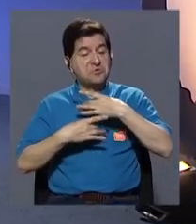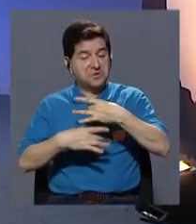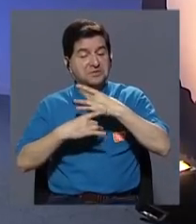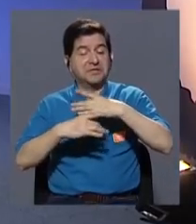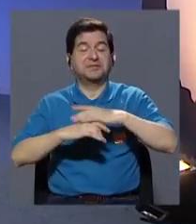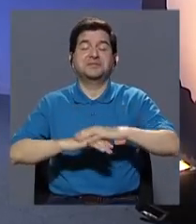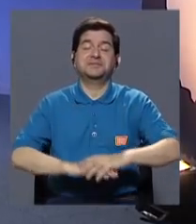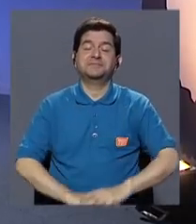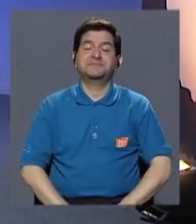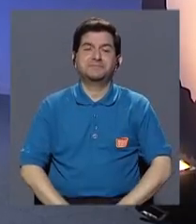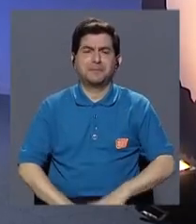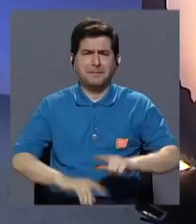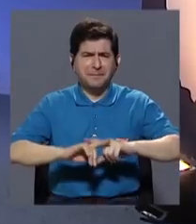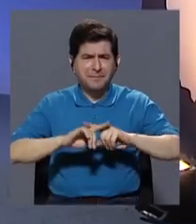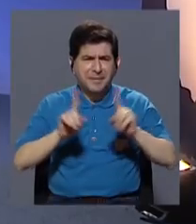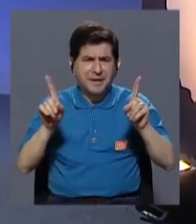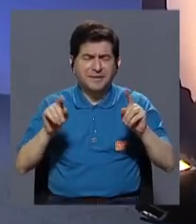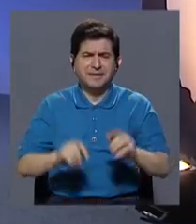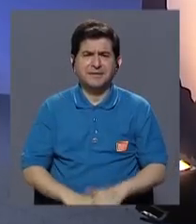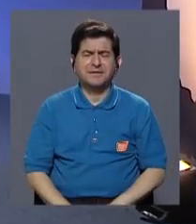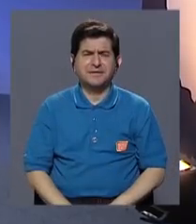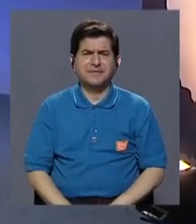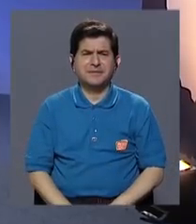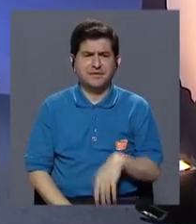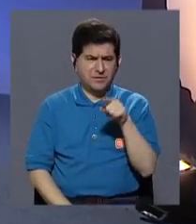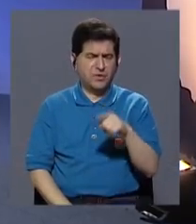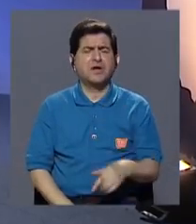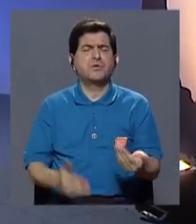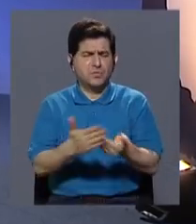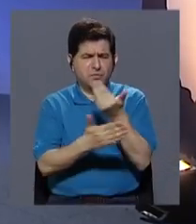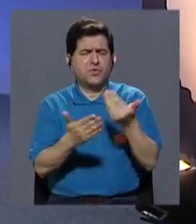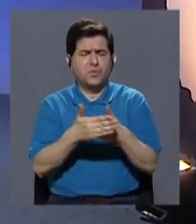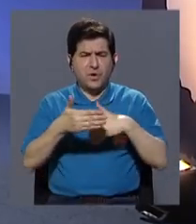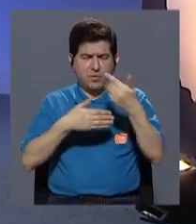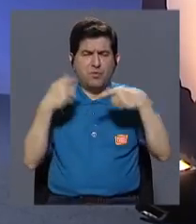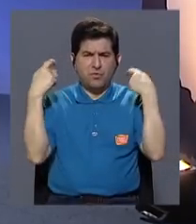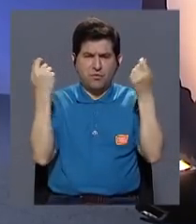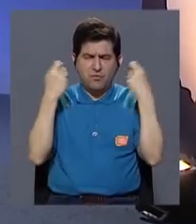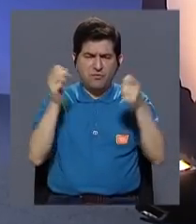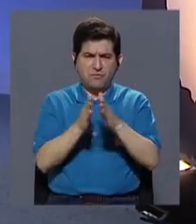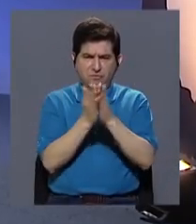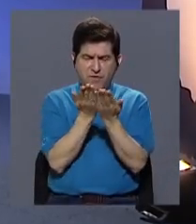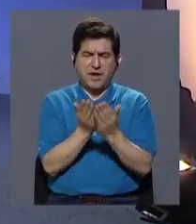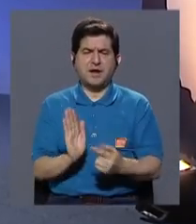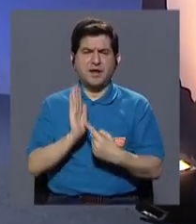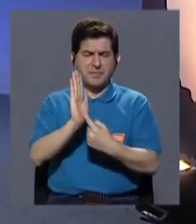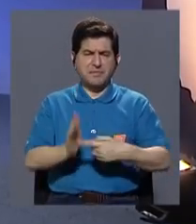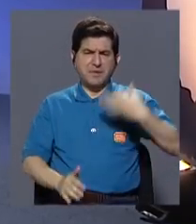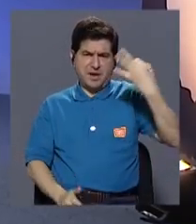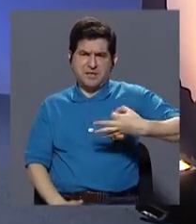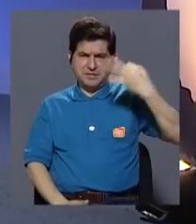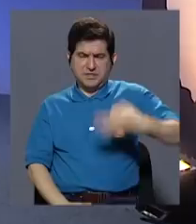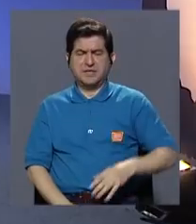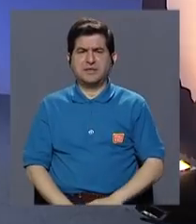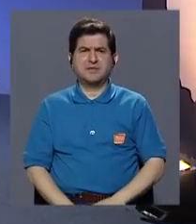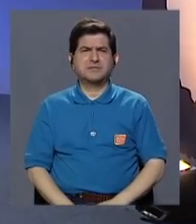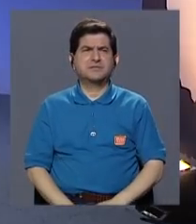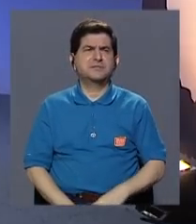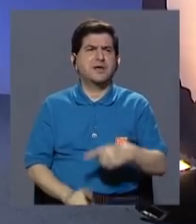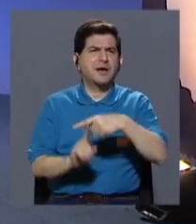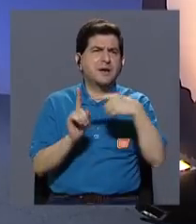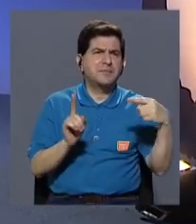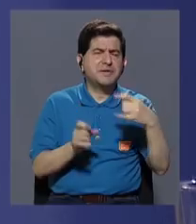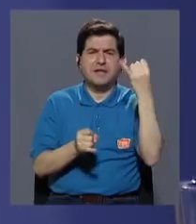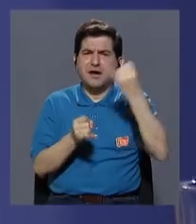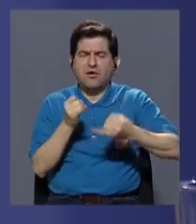también pero si éste si ésta está súper caliente después de feria del libro la presentación oficial está para mediados finales